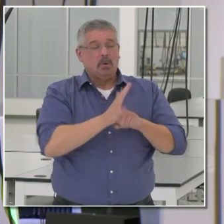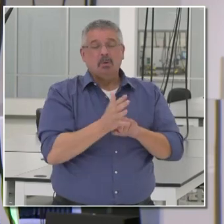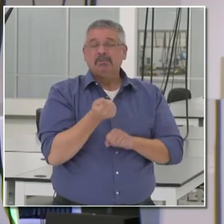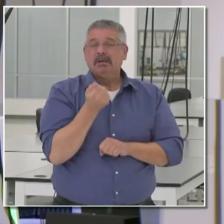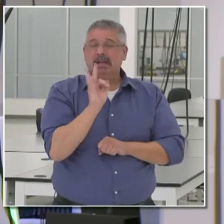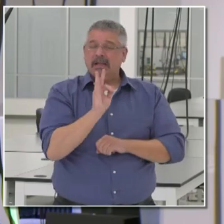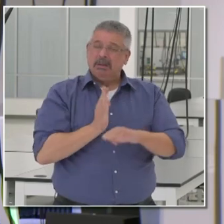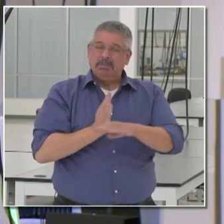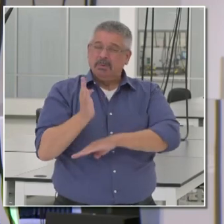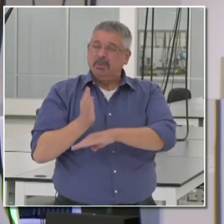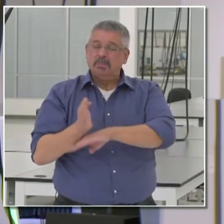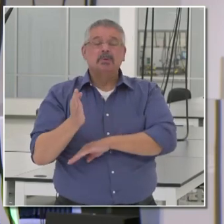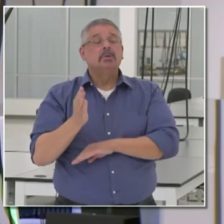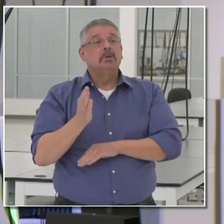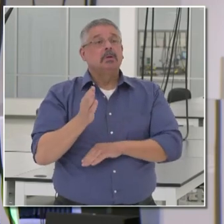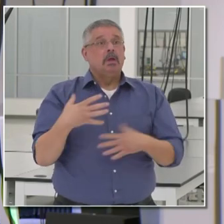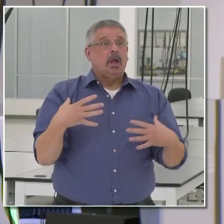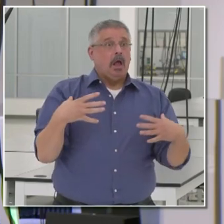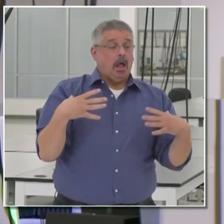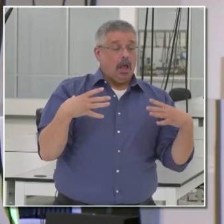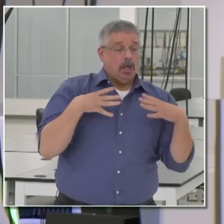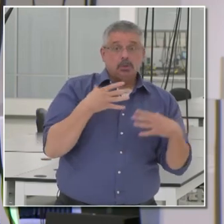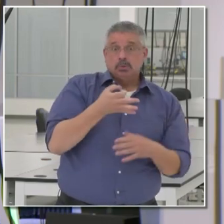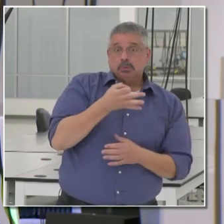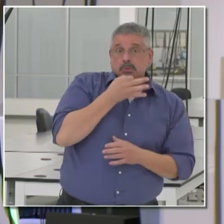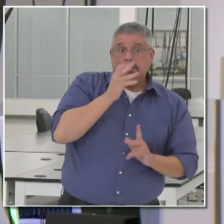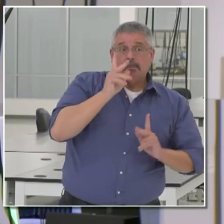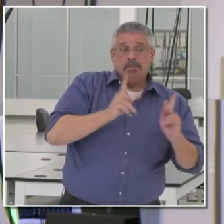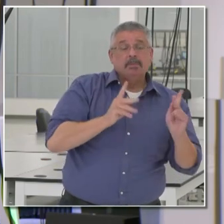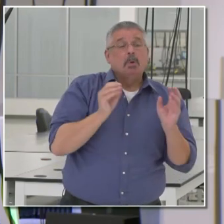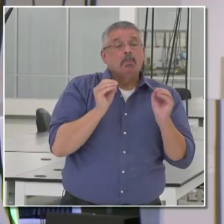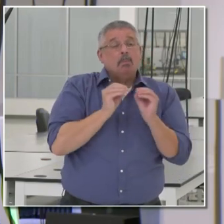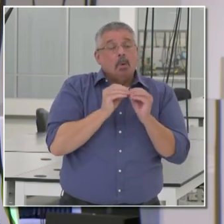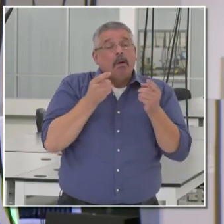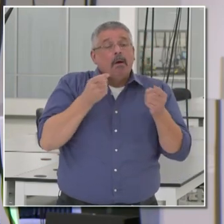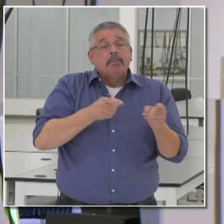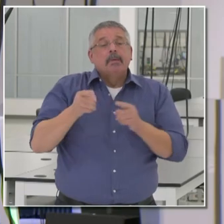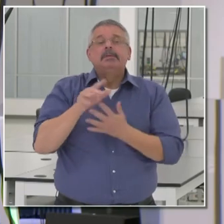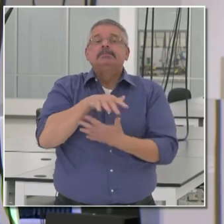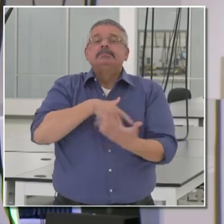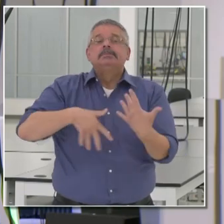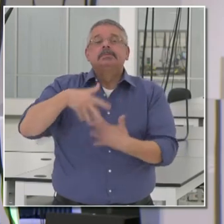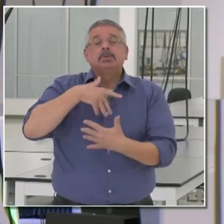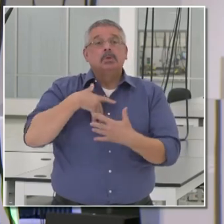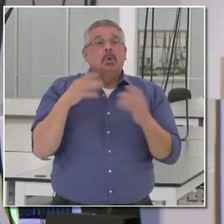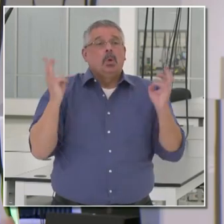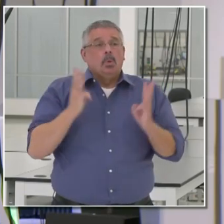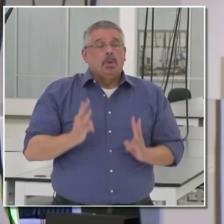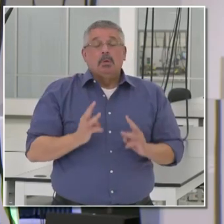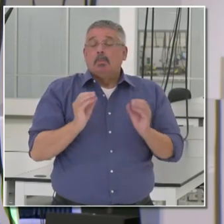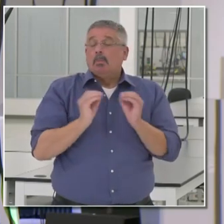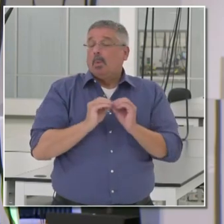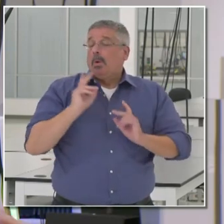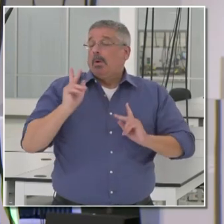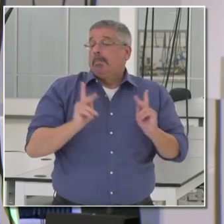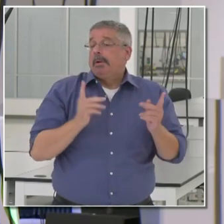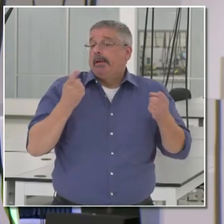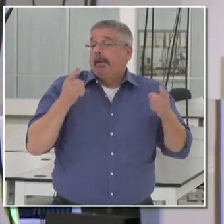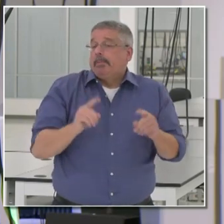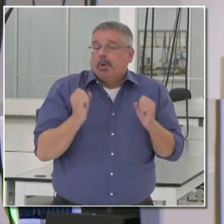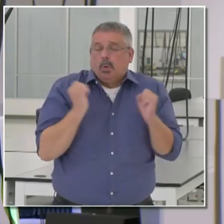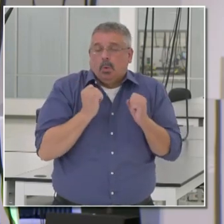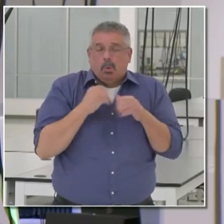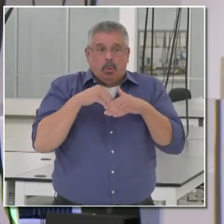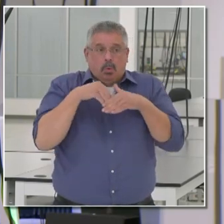récord de kobe ti si me ve estamos entrando ahora en la temporada navideña donde la gente se va a juntar con otros llega el invierno donde la